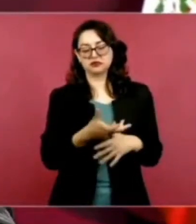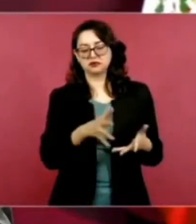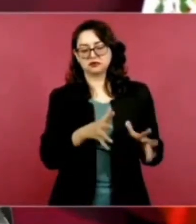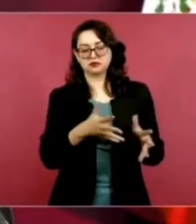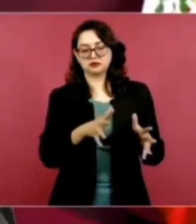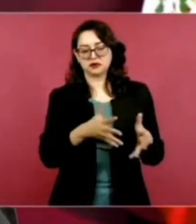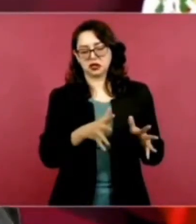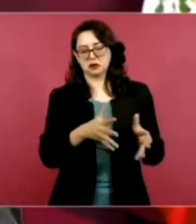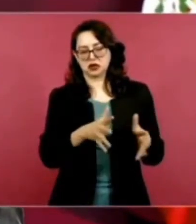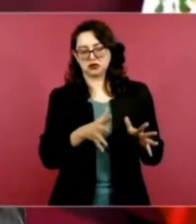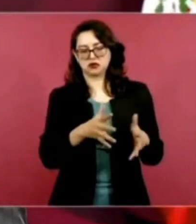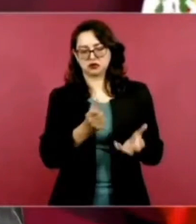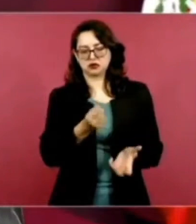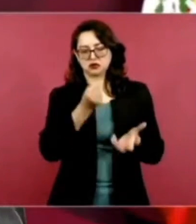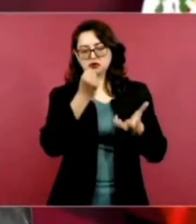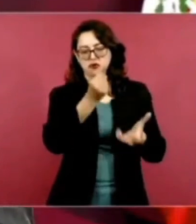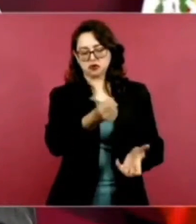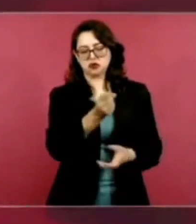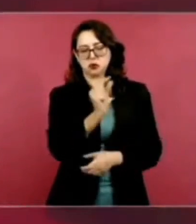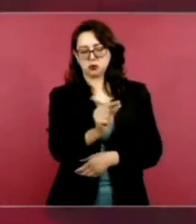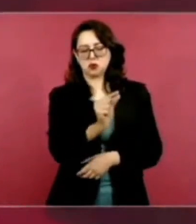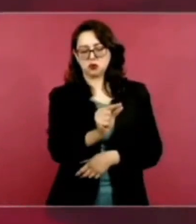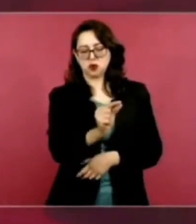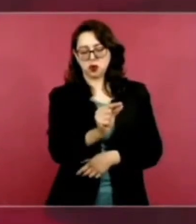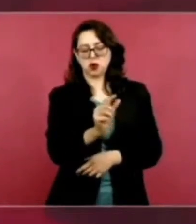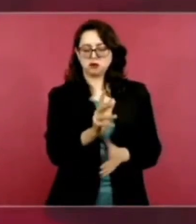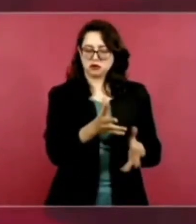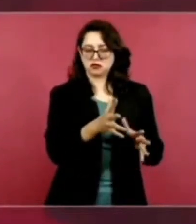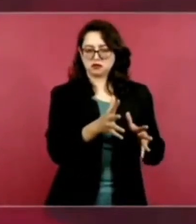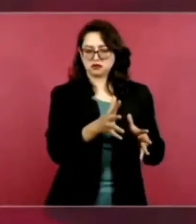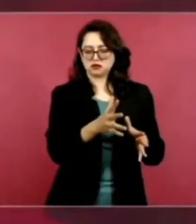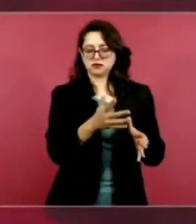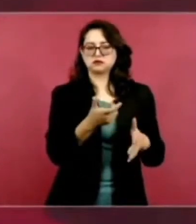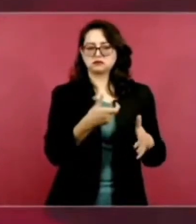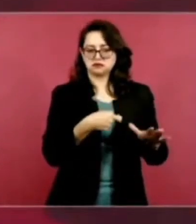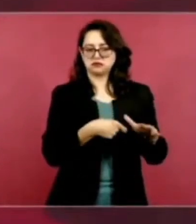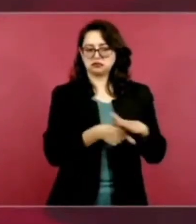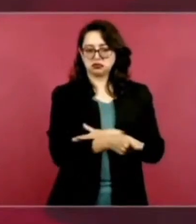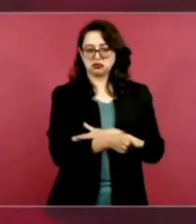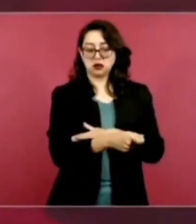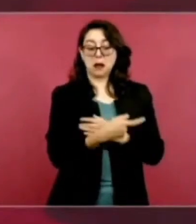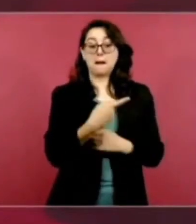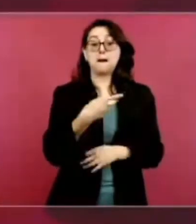con gorgojo, pero maíz bueno,